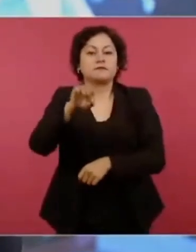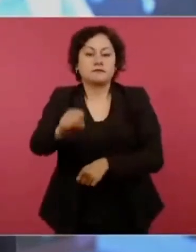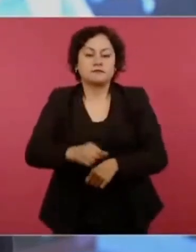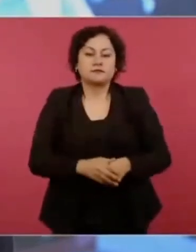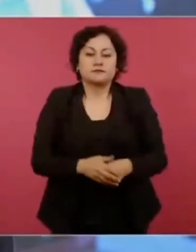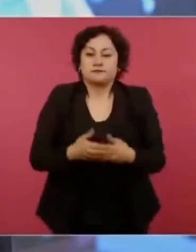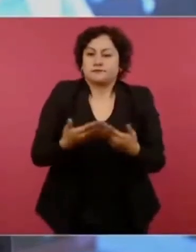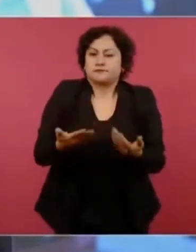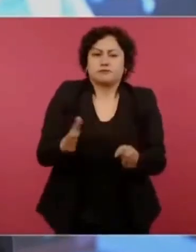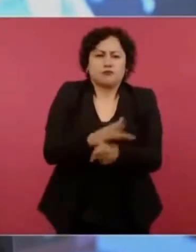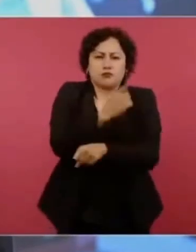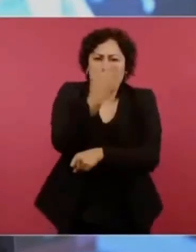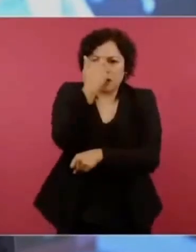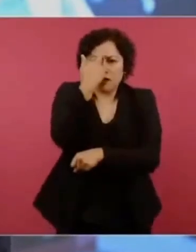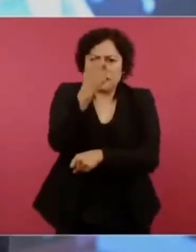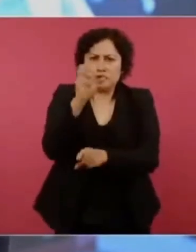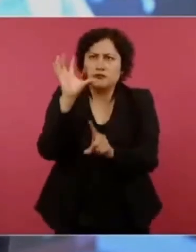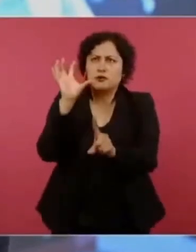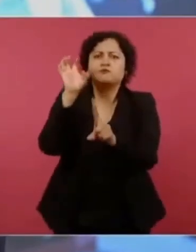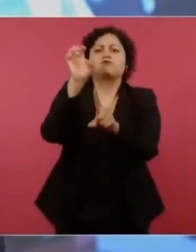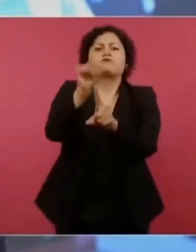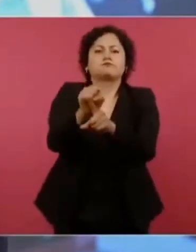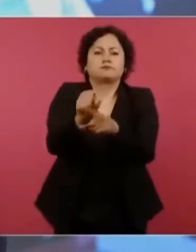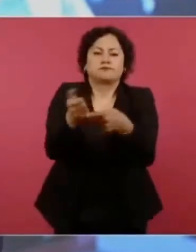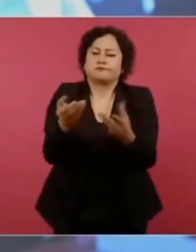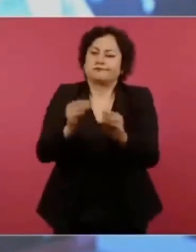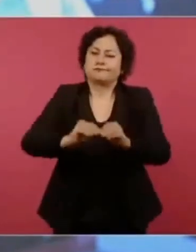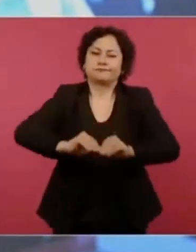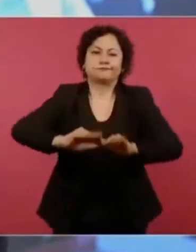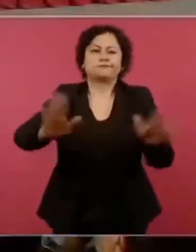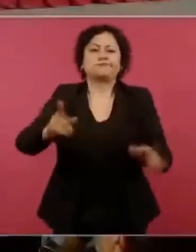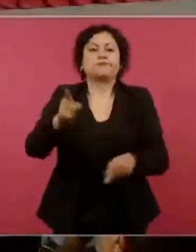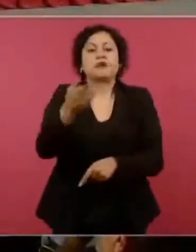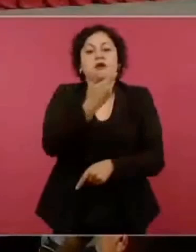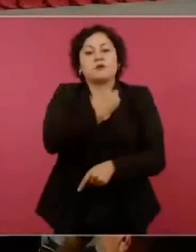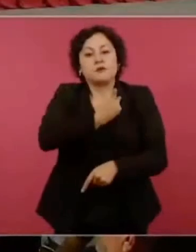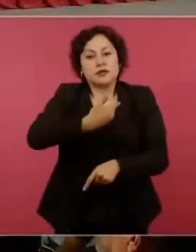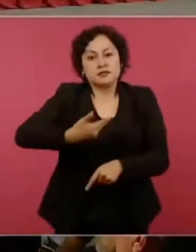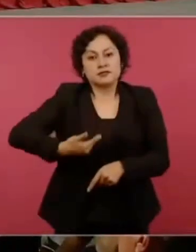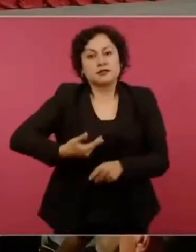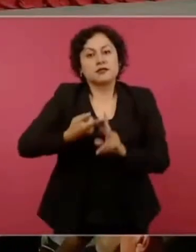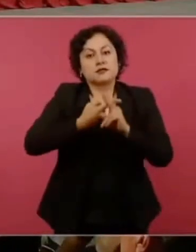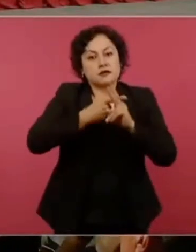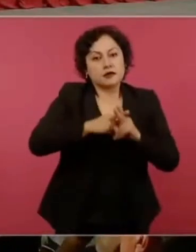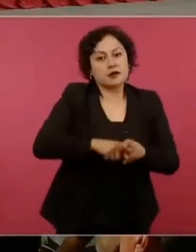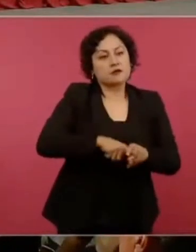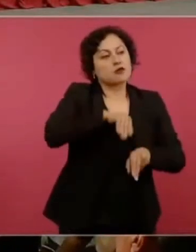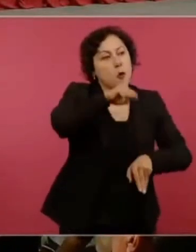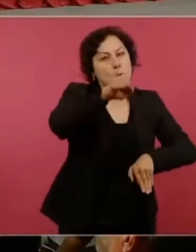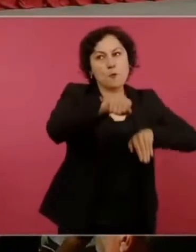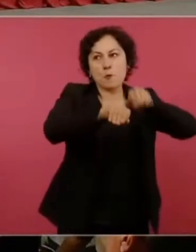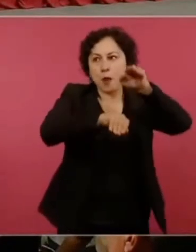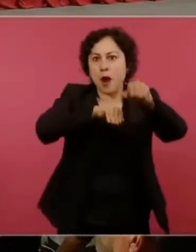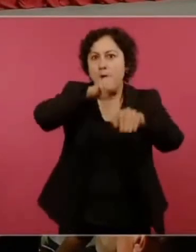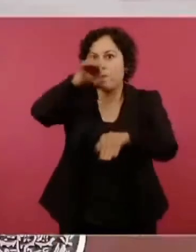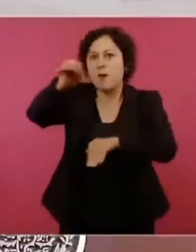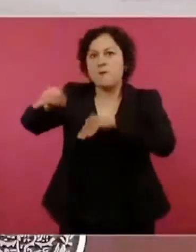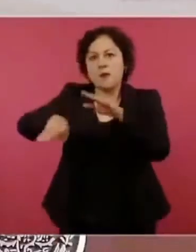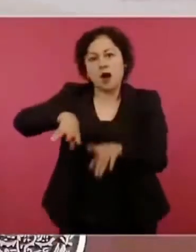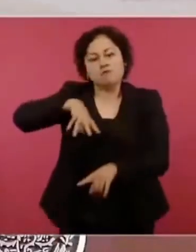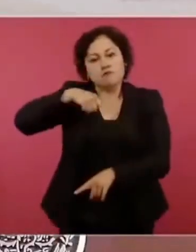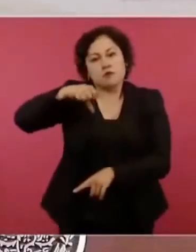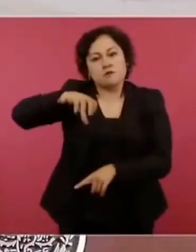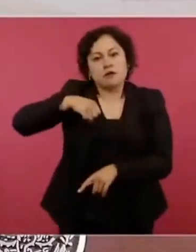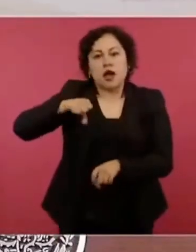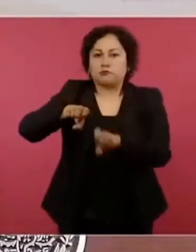la tenacidad con que el presidente pensó y ha impulsado esta institución, y desde luego a la voluntad y al trabajo de un